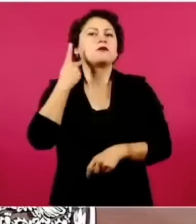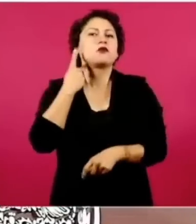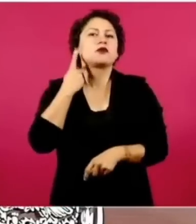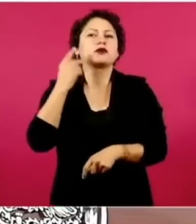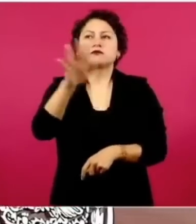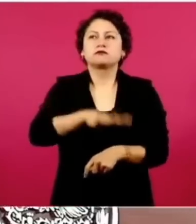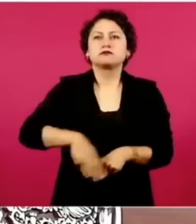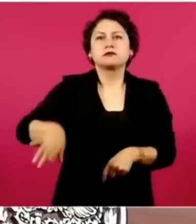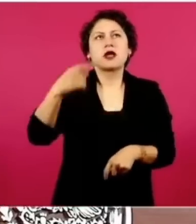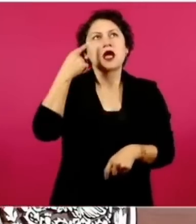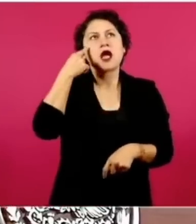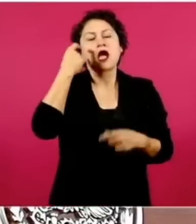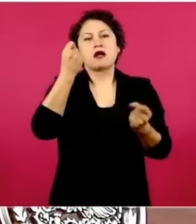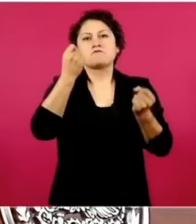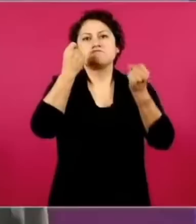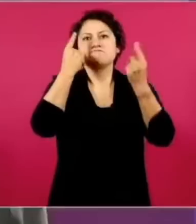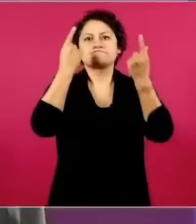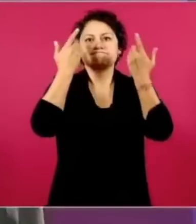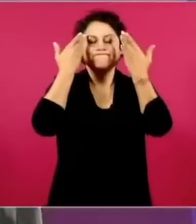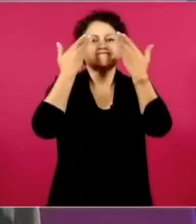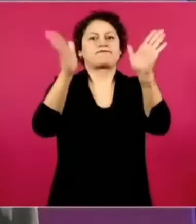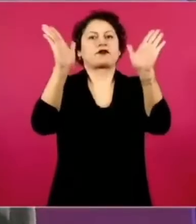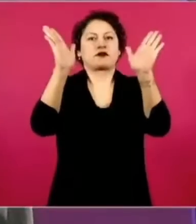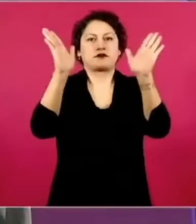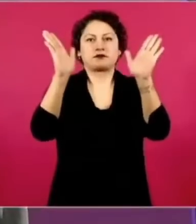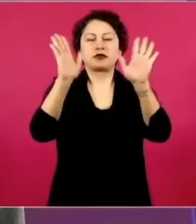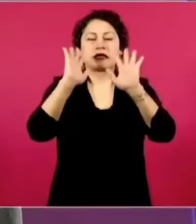politizados del mundo.